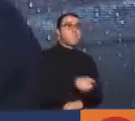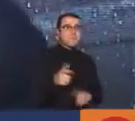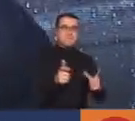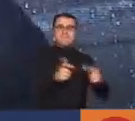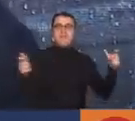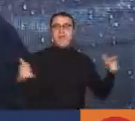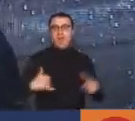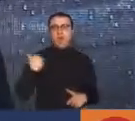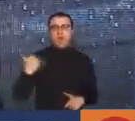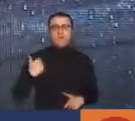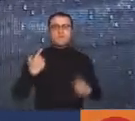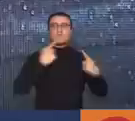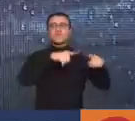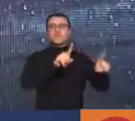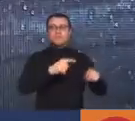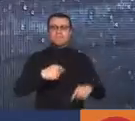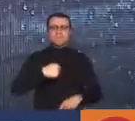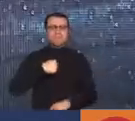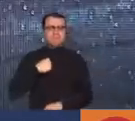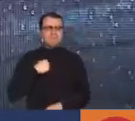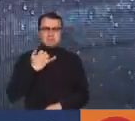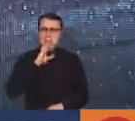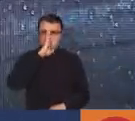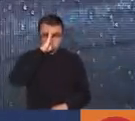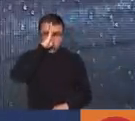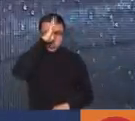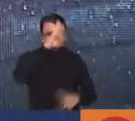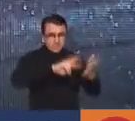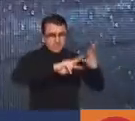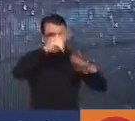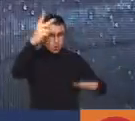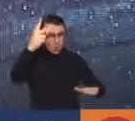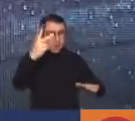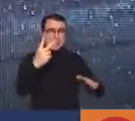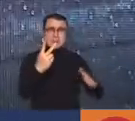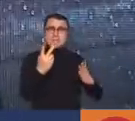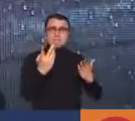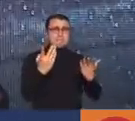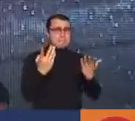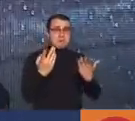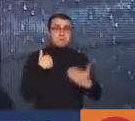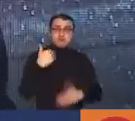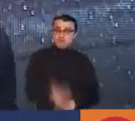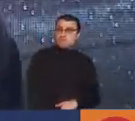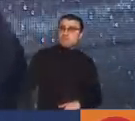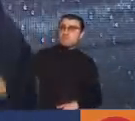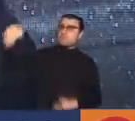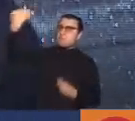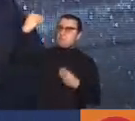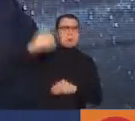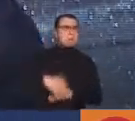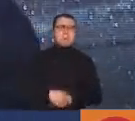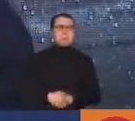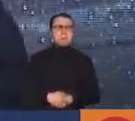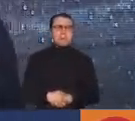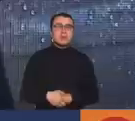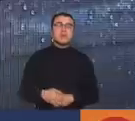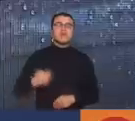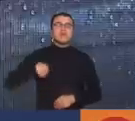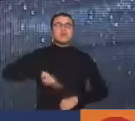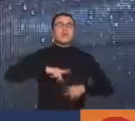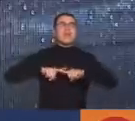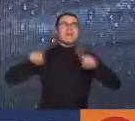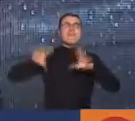juvenil, porque uno ya no se acostumbró a esas tecnologías en las que no se crió. Teníamos otro